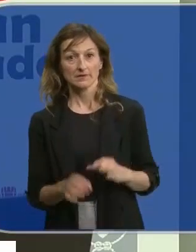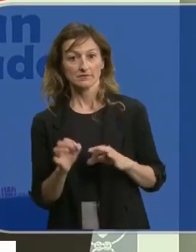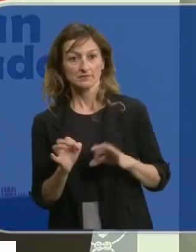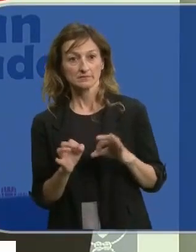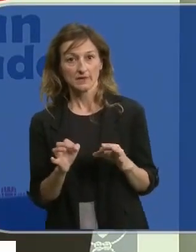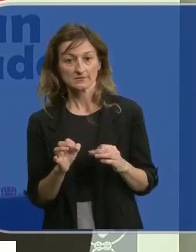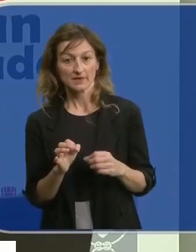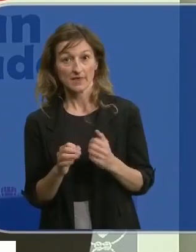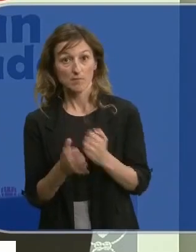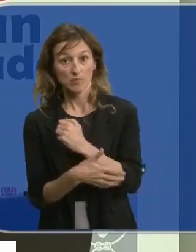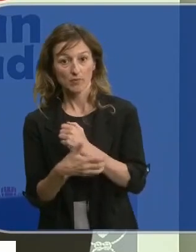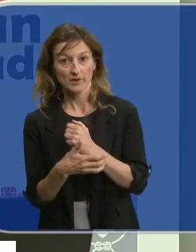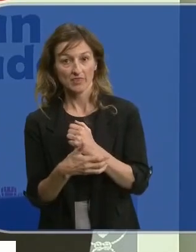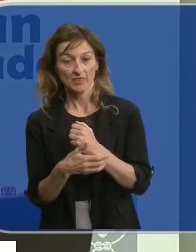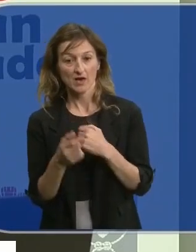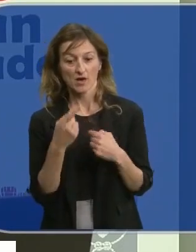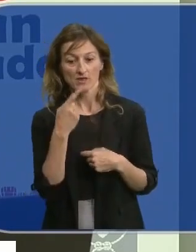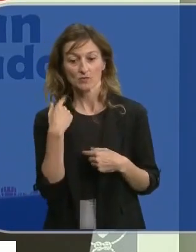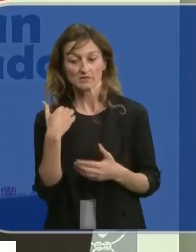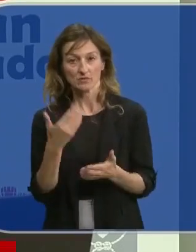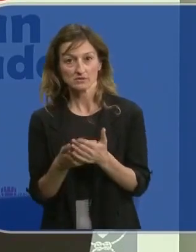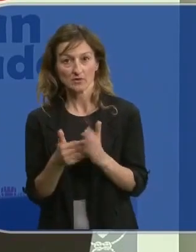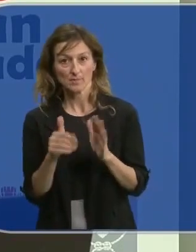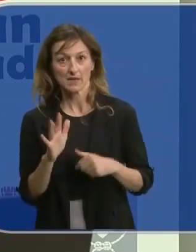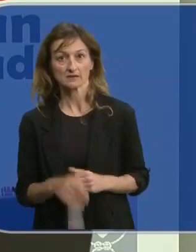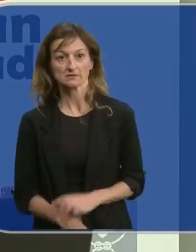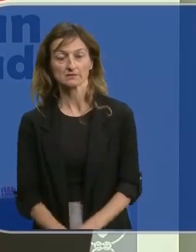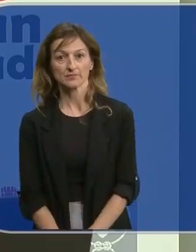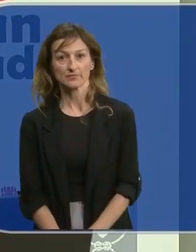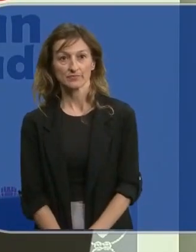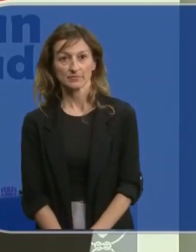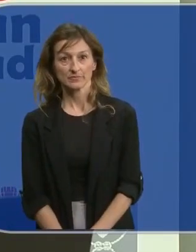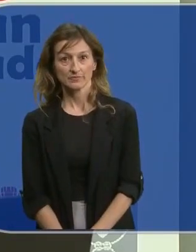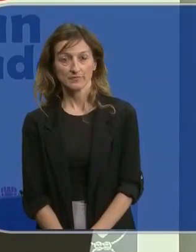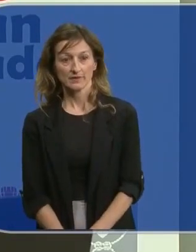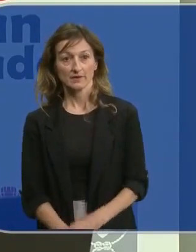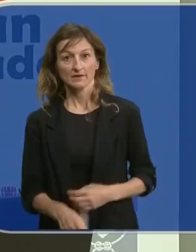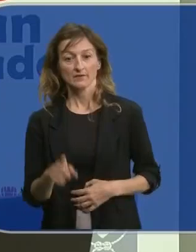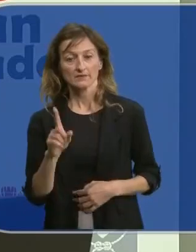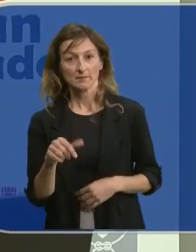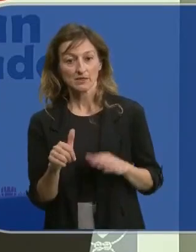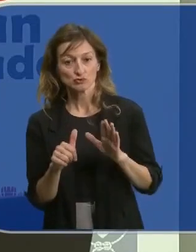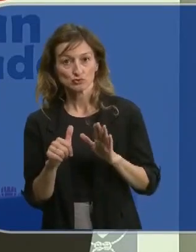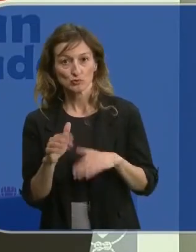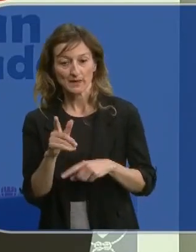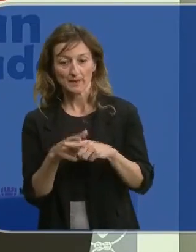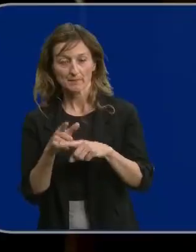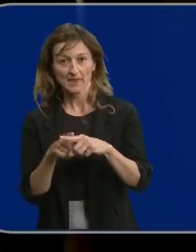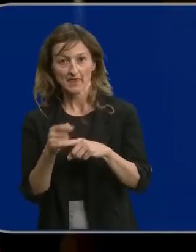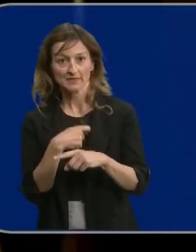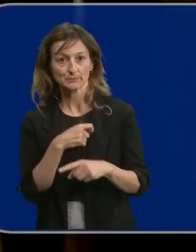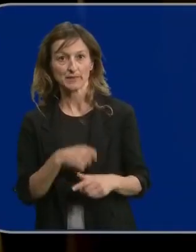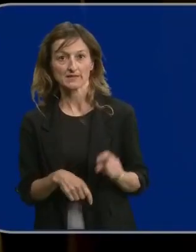la tasa de pobreza infantil en Castilla León en el último año y además es una de las poquísimas veces en las cuales ha superado la la media